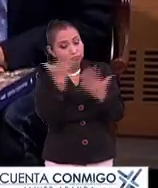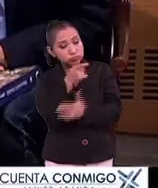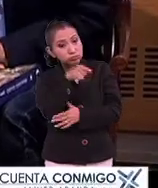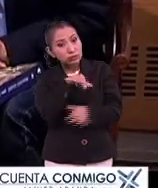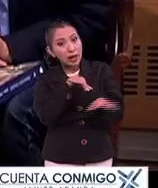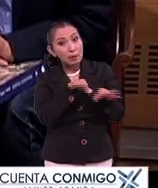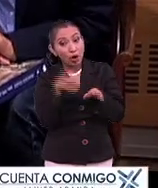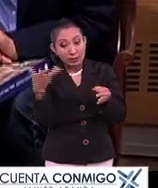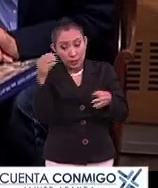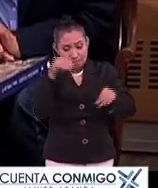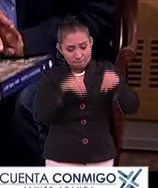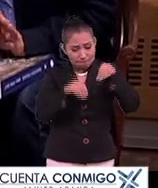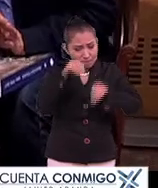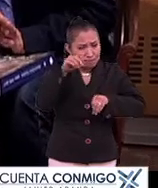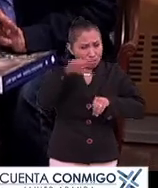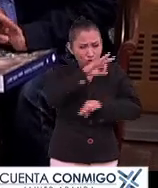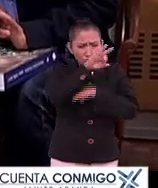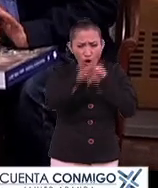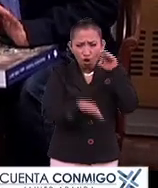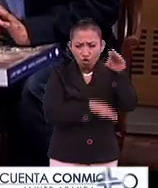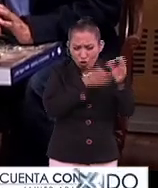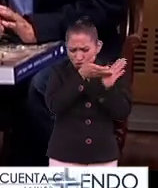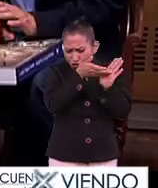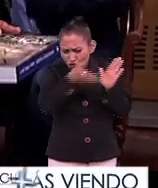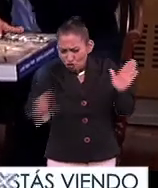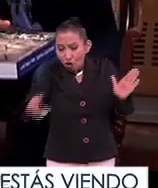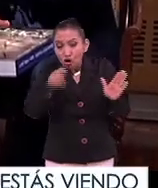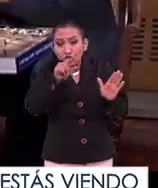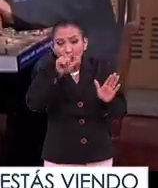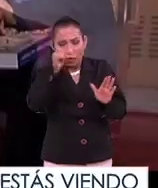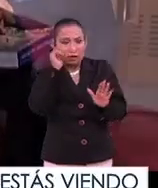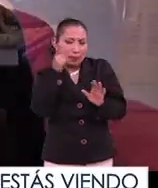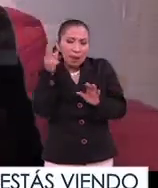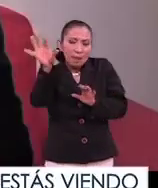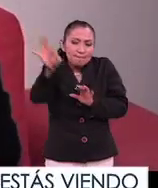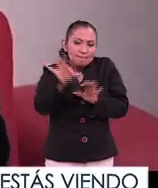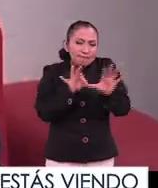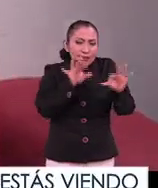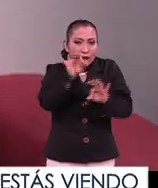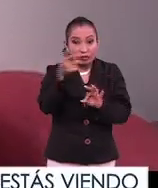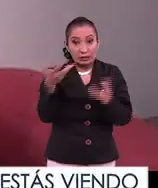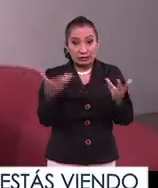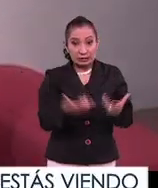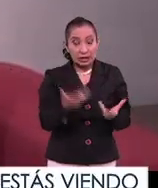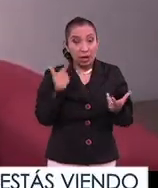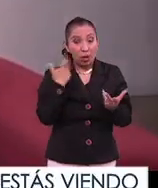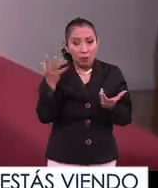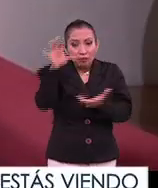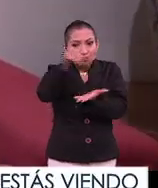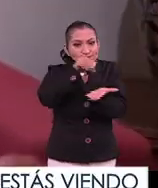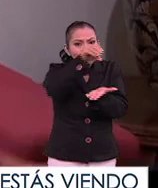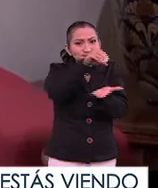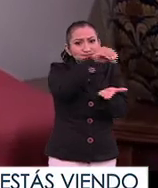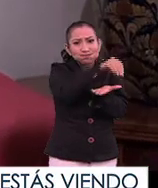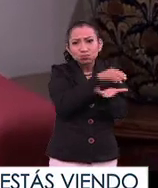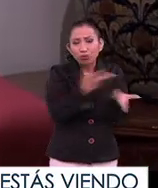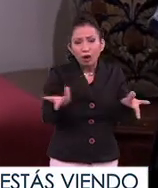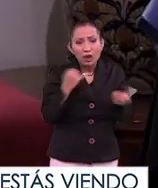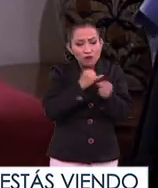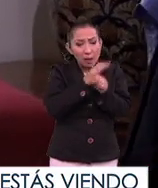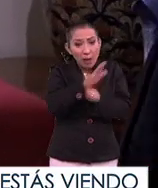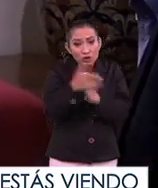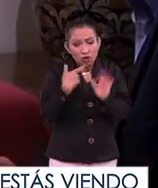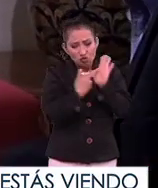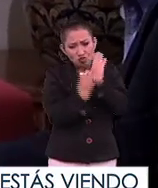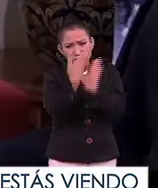mucho el trabajo que hicieron. Es todo Toledo, casi todo, porque siempre salen piezas. Lo que hicieron es una recopilación, es